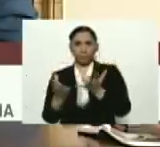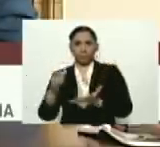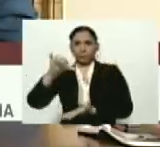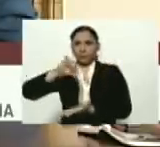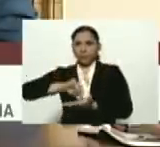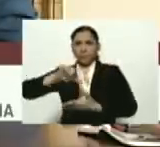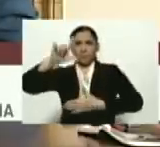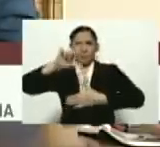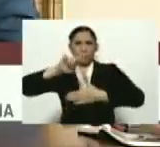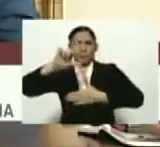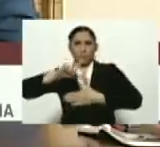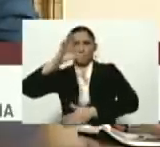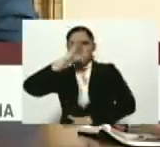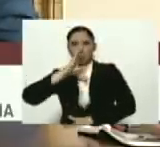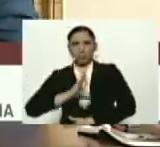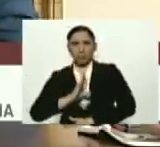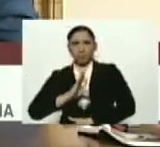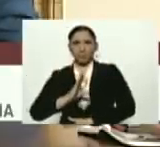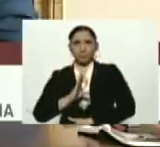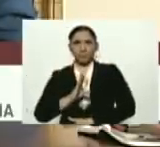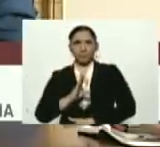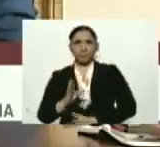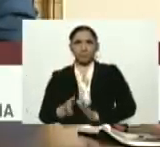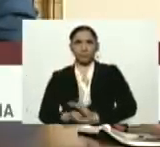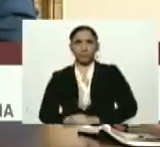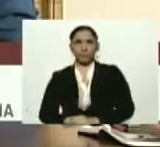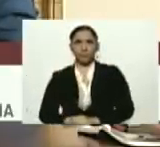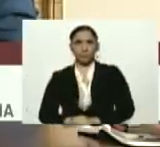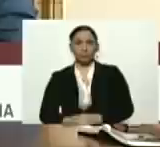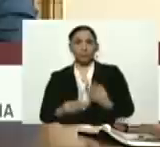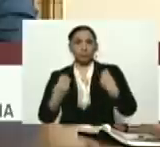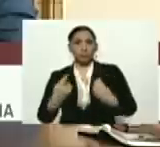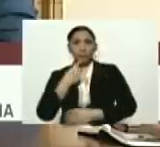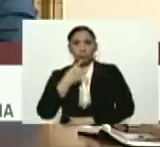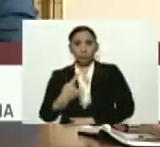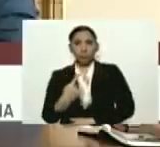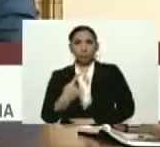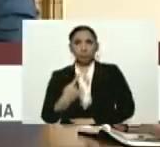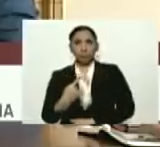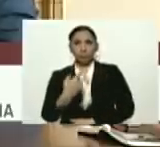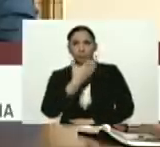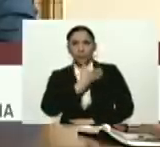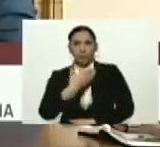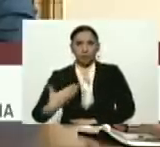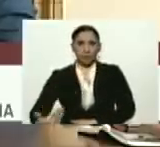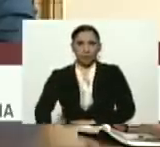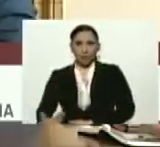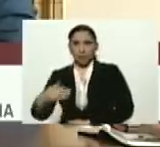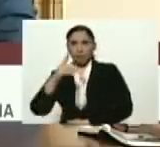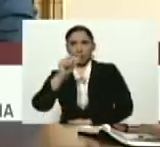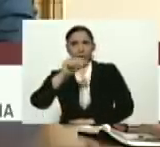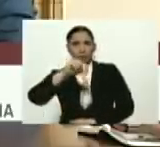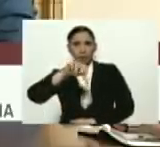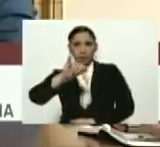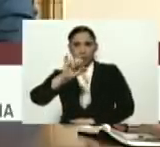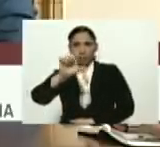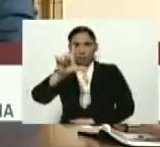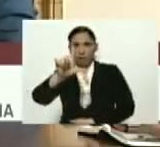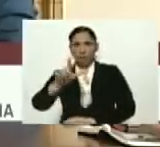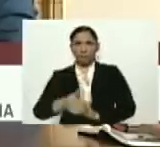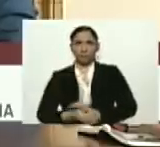epicentro de América Latina, Brasil. Como dijo el comandante presidente, Daniel Ortega,